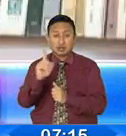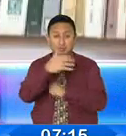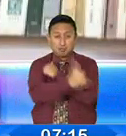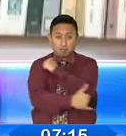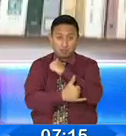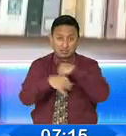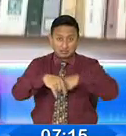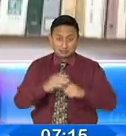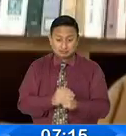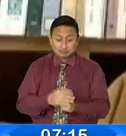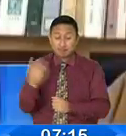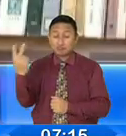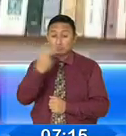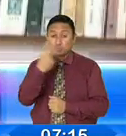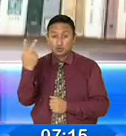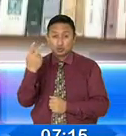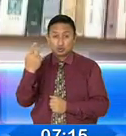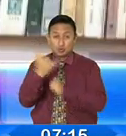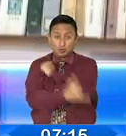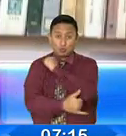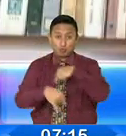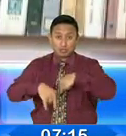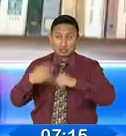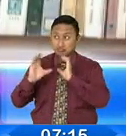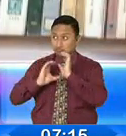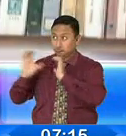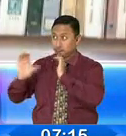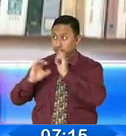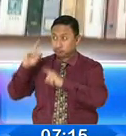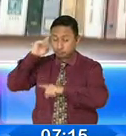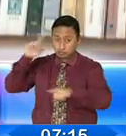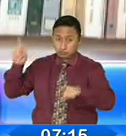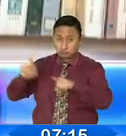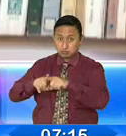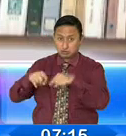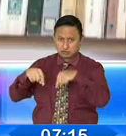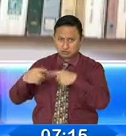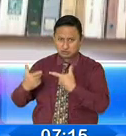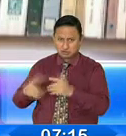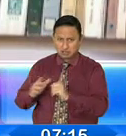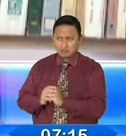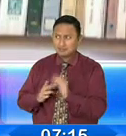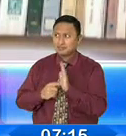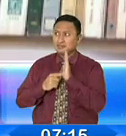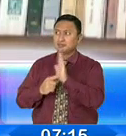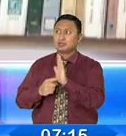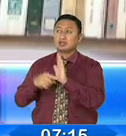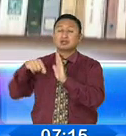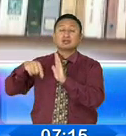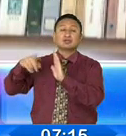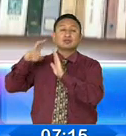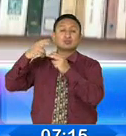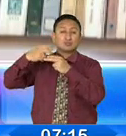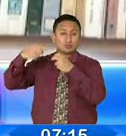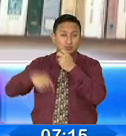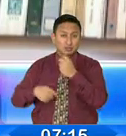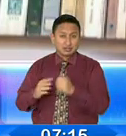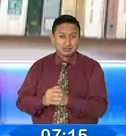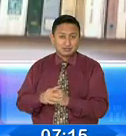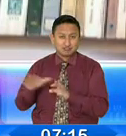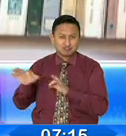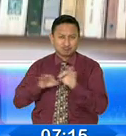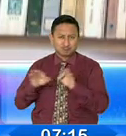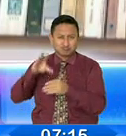que ambas partes nos comuniquemos que ya se han dado efecto estas características de legislación